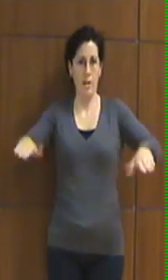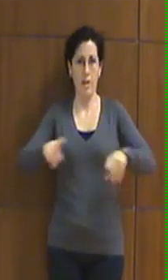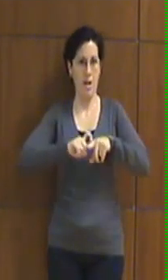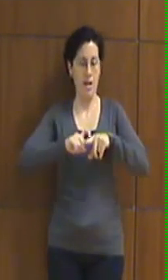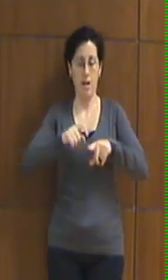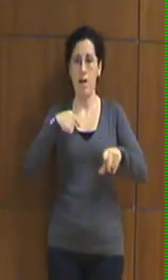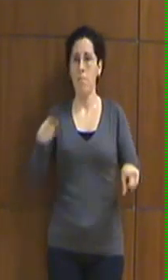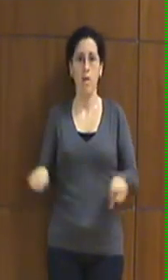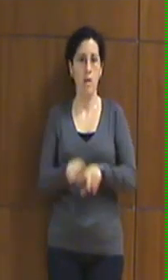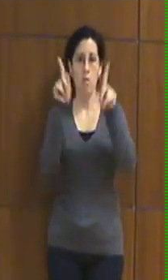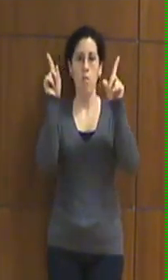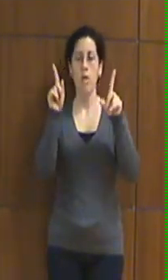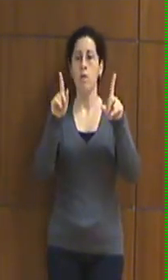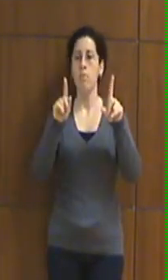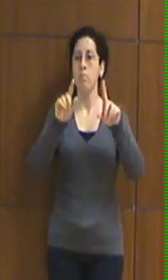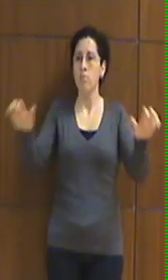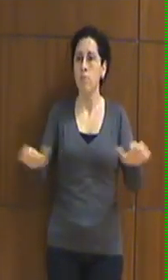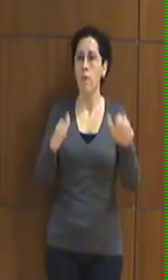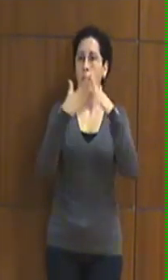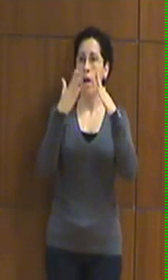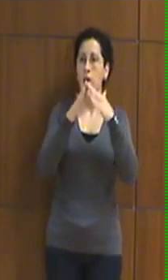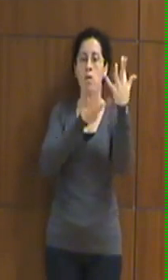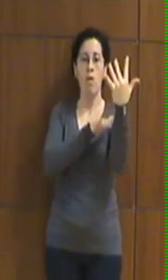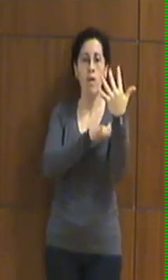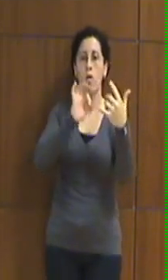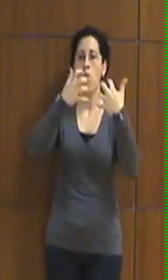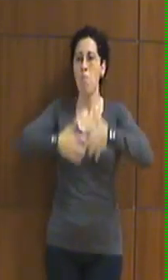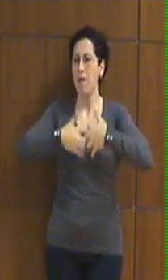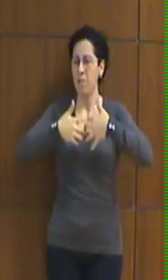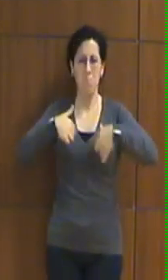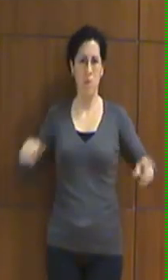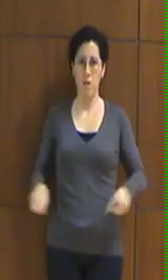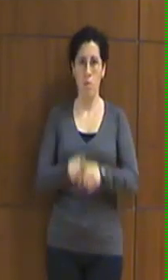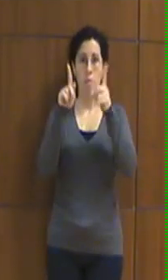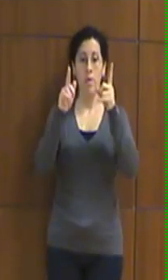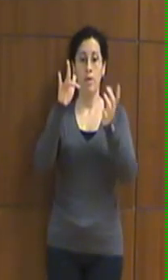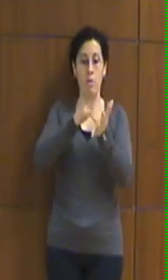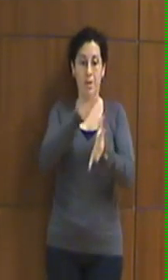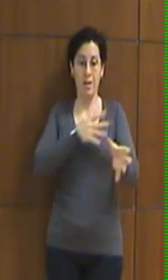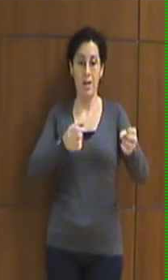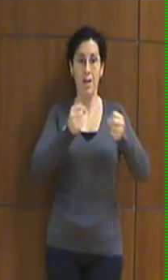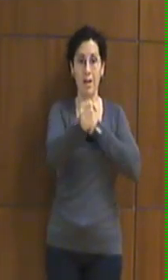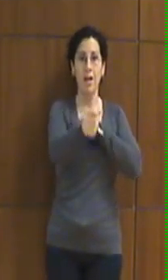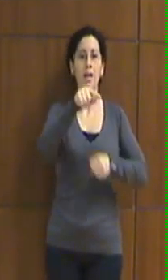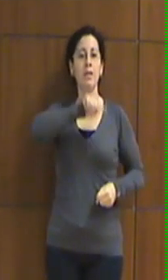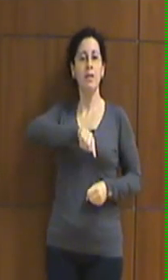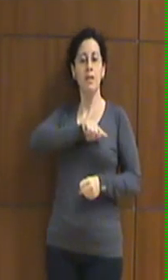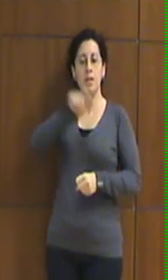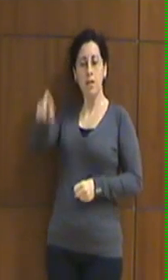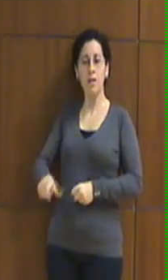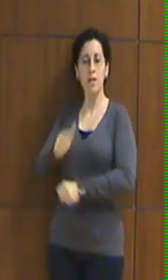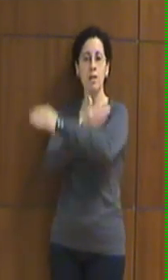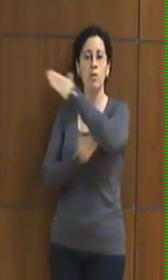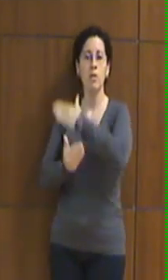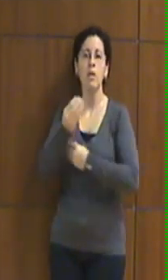mismo que sea un electrodoméstico o que sea un ordenador o que sea una maquinaria pesada, ¿no? No nos ponemos en la piel de decir, bueno, esta persona, ¿cómo va a poder dejar